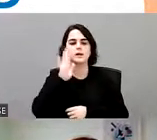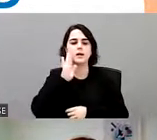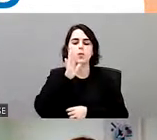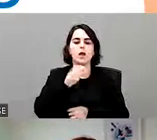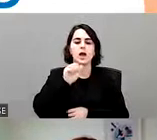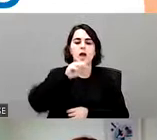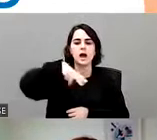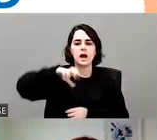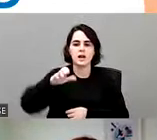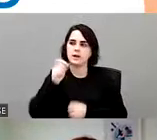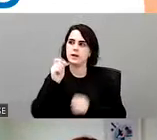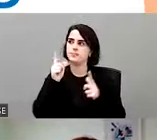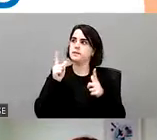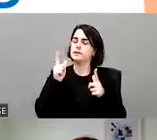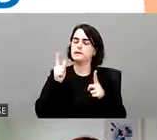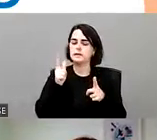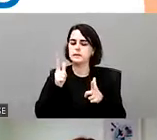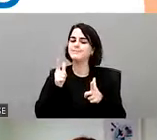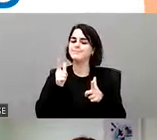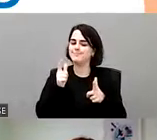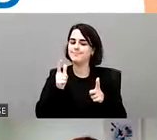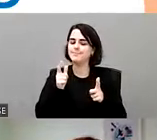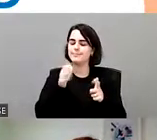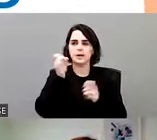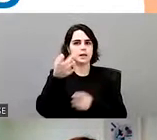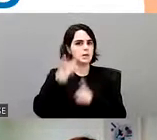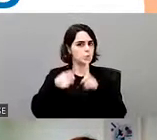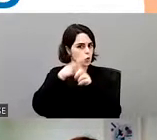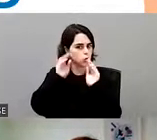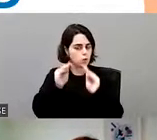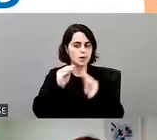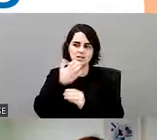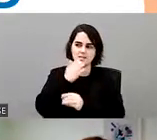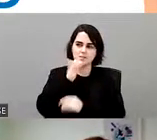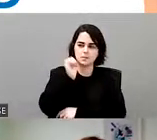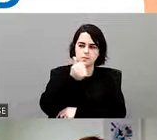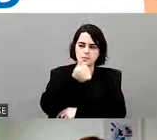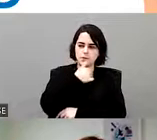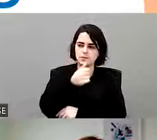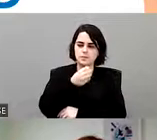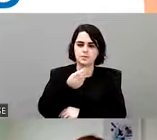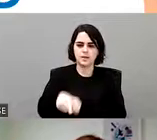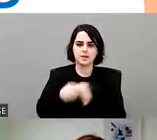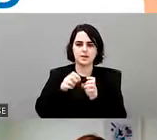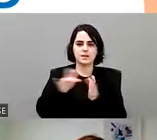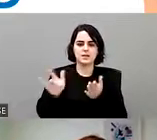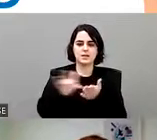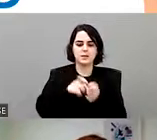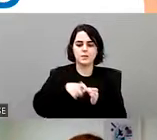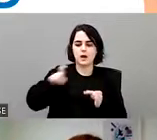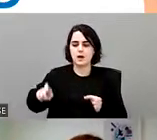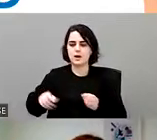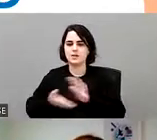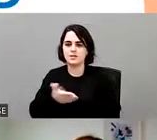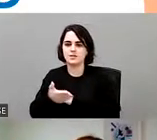como es una niña muy despierta y con las ideas muy claras, pues si no te quiere contar nada con la tablet, se sale de la tablet y se pone a ver